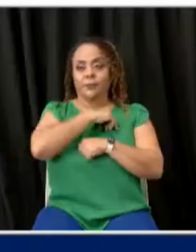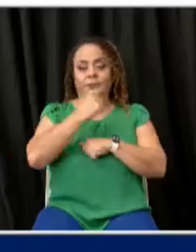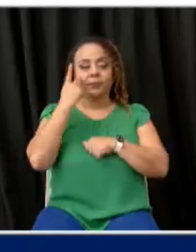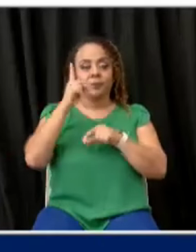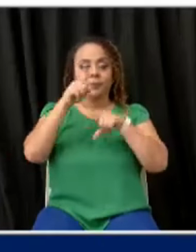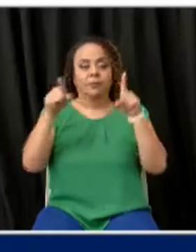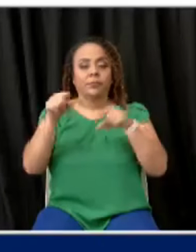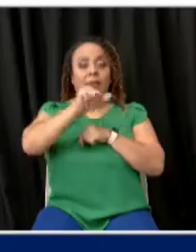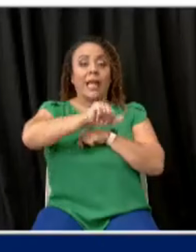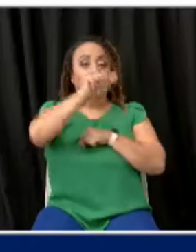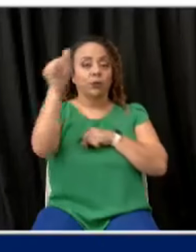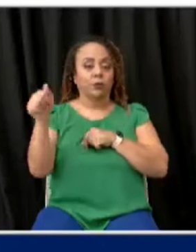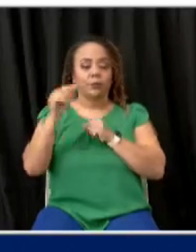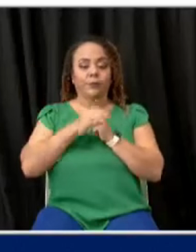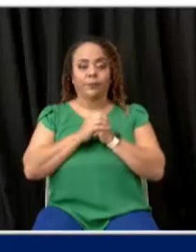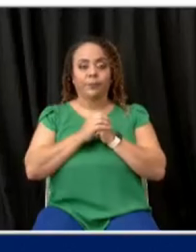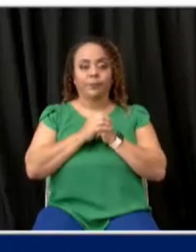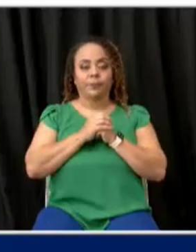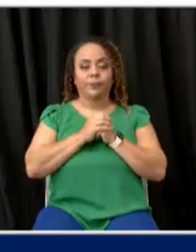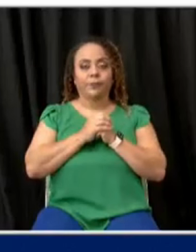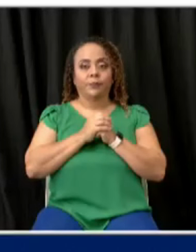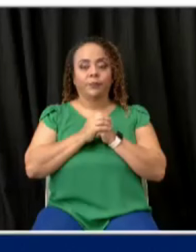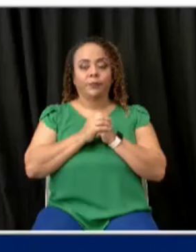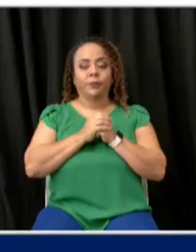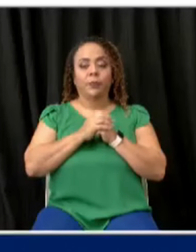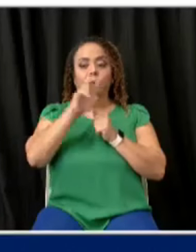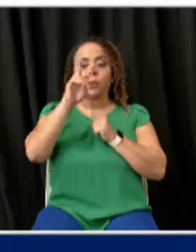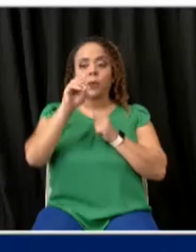gráfica azulita el volumen plasmático,